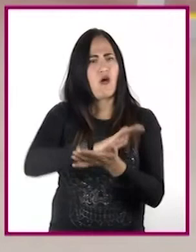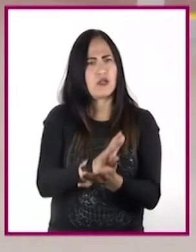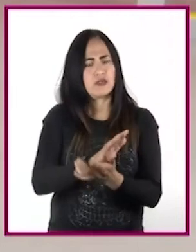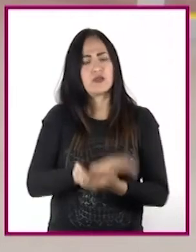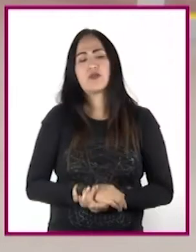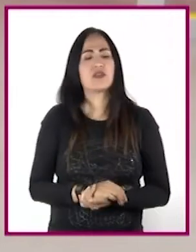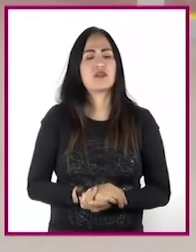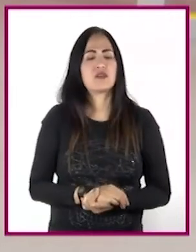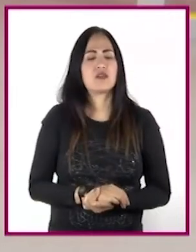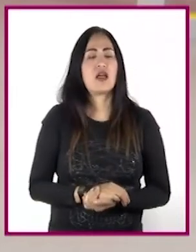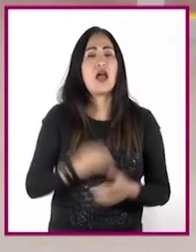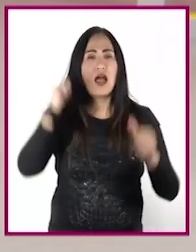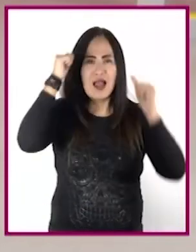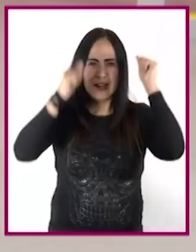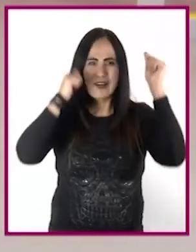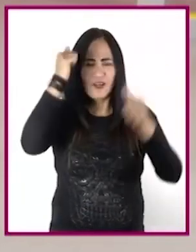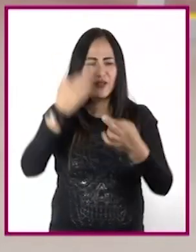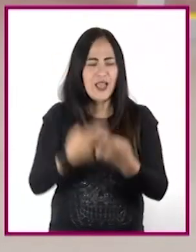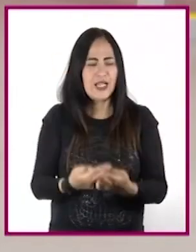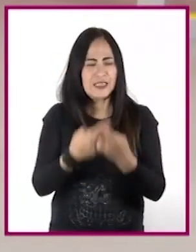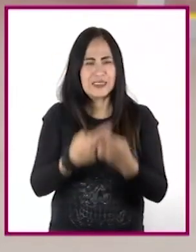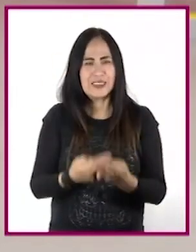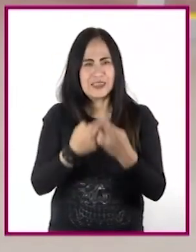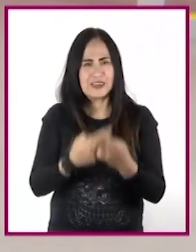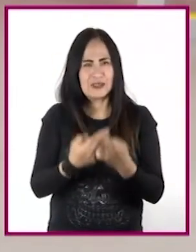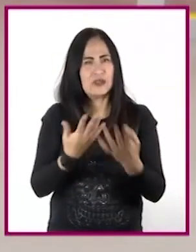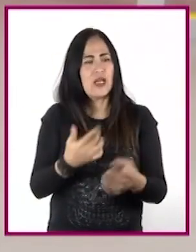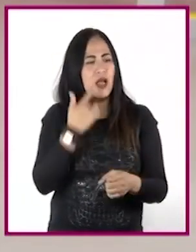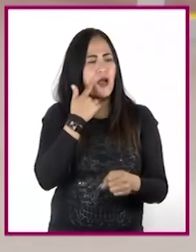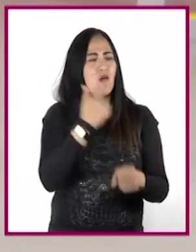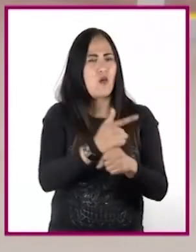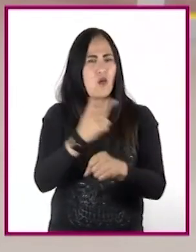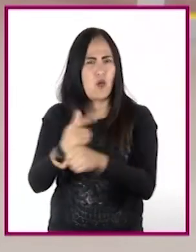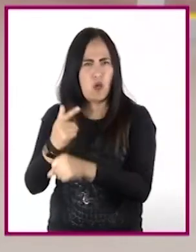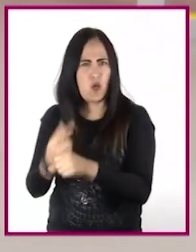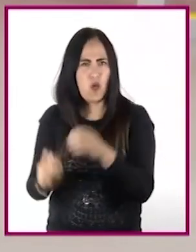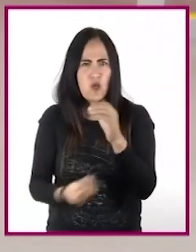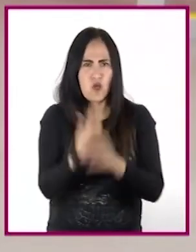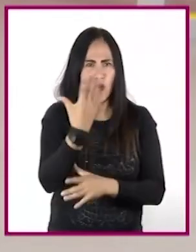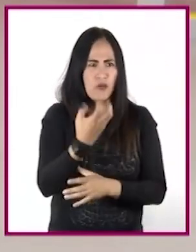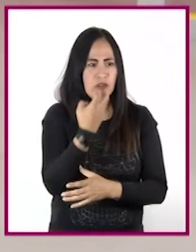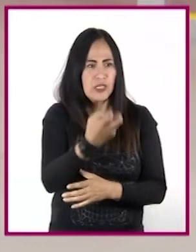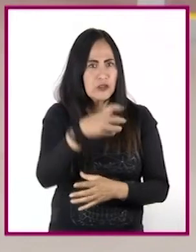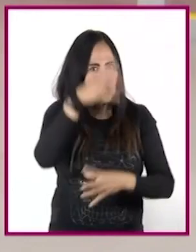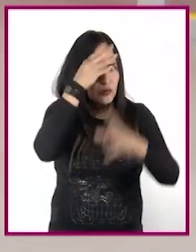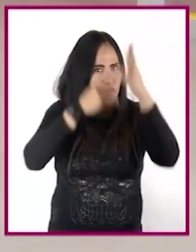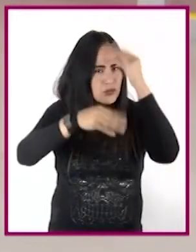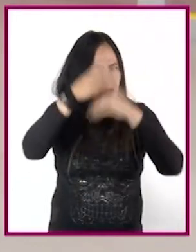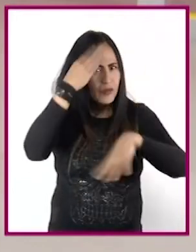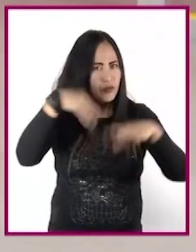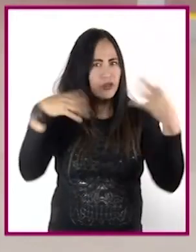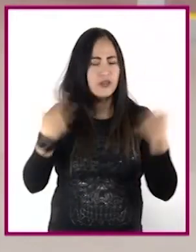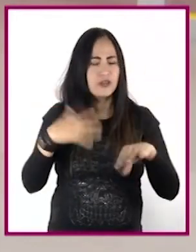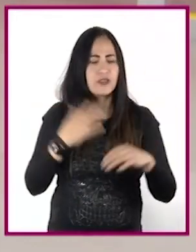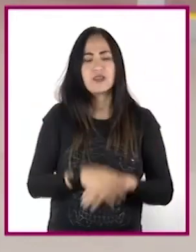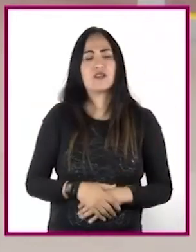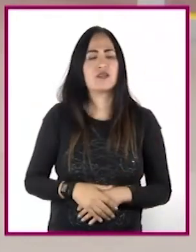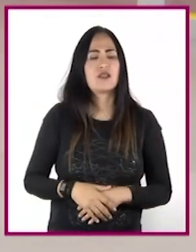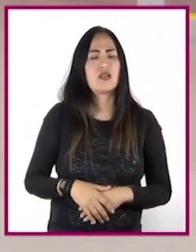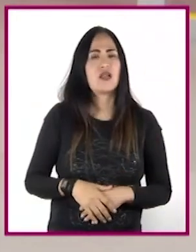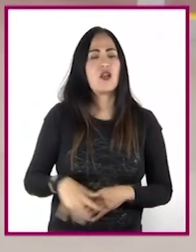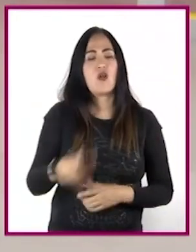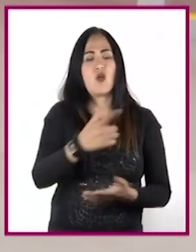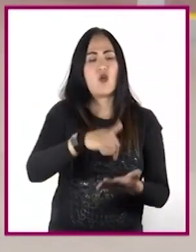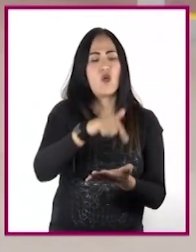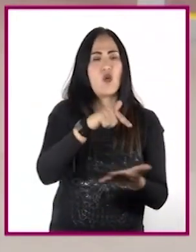Yacimientos arqueológicos. Y pienso en los nuevos descubrimientos y lo que nos aportan. Zonas o áreas